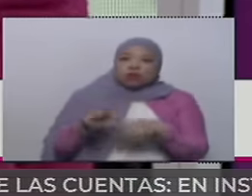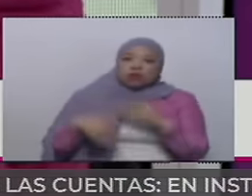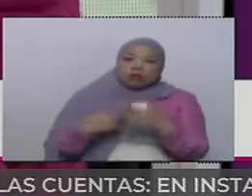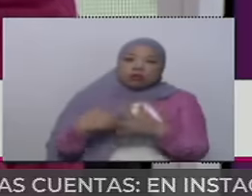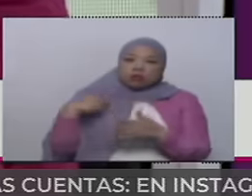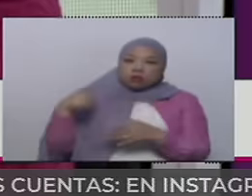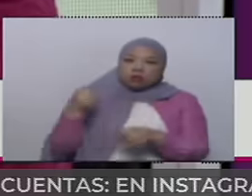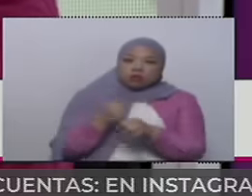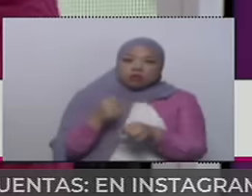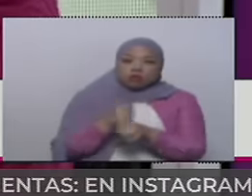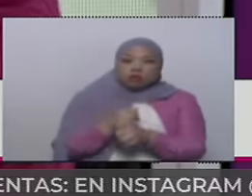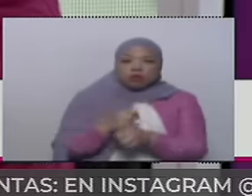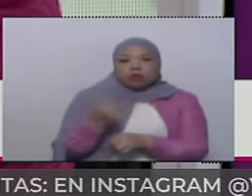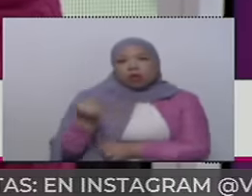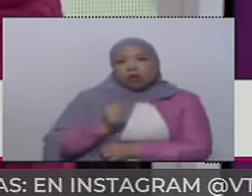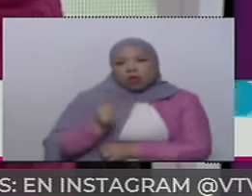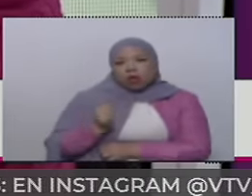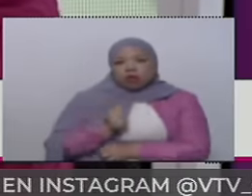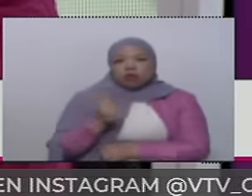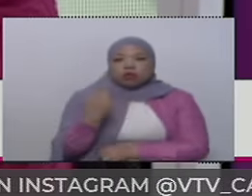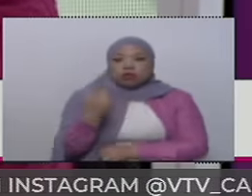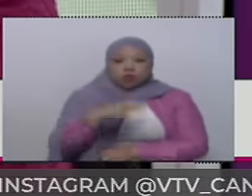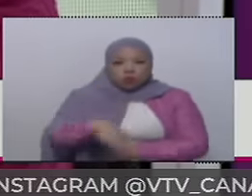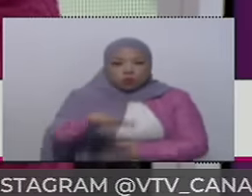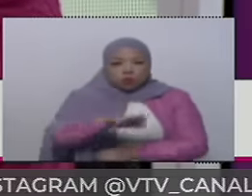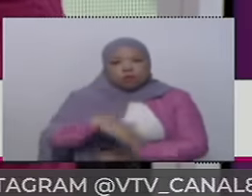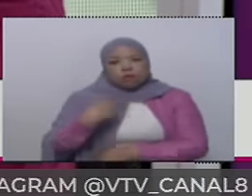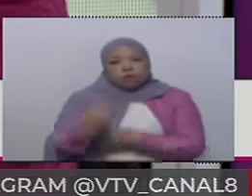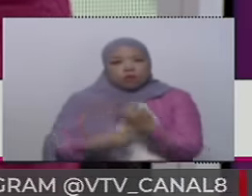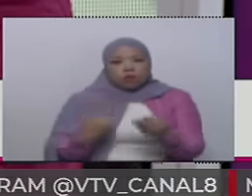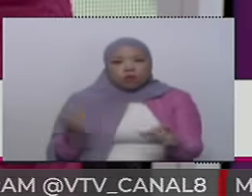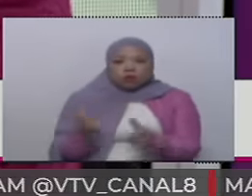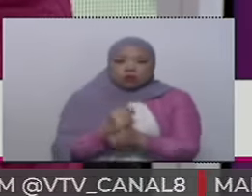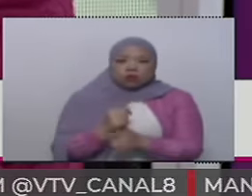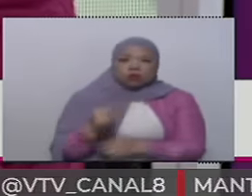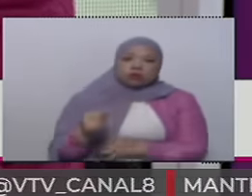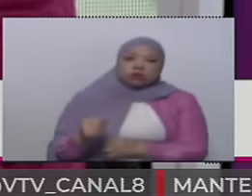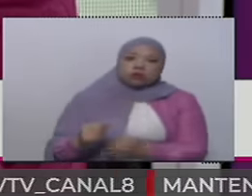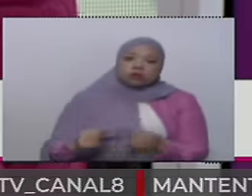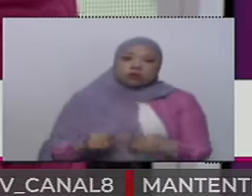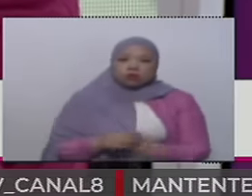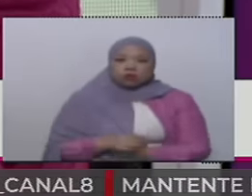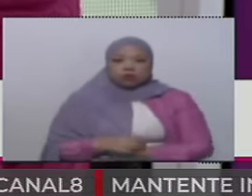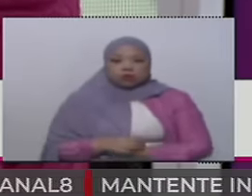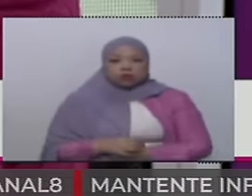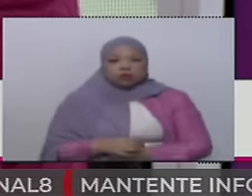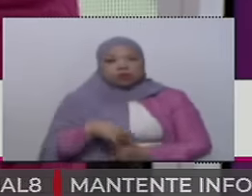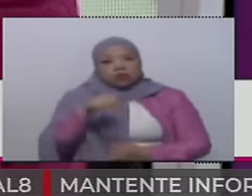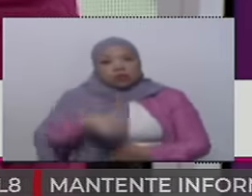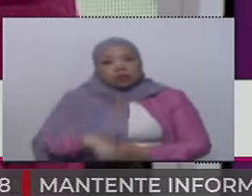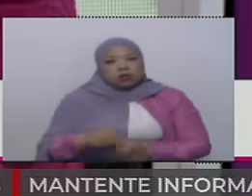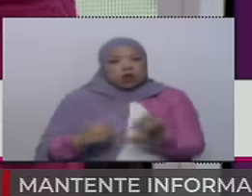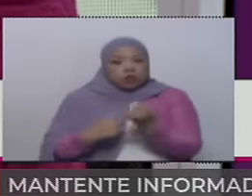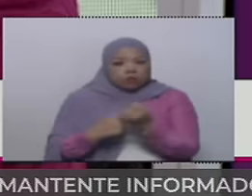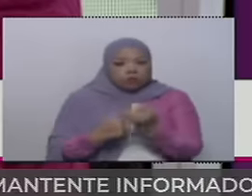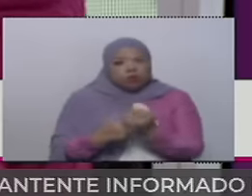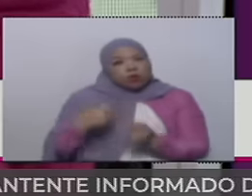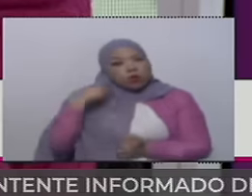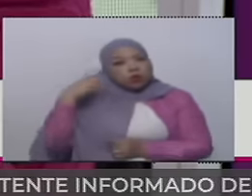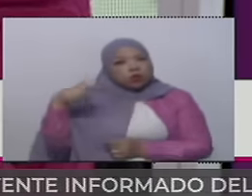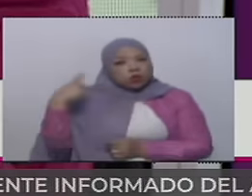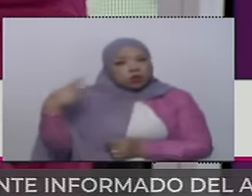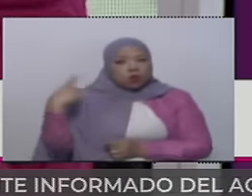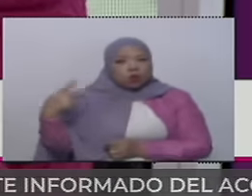salir adelante en cualquiera de los dos escenarios que podamos estar. Y debemos combinar este apoyo